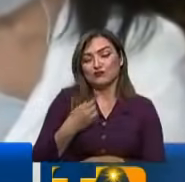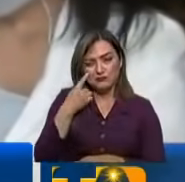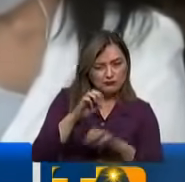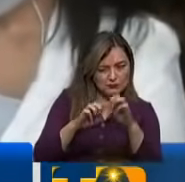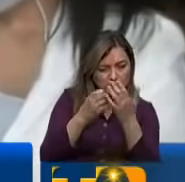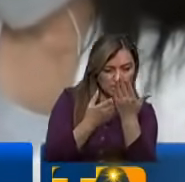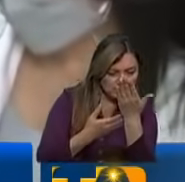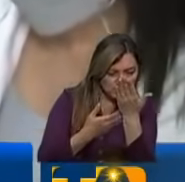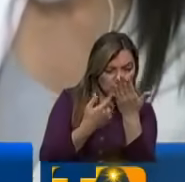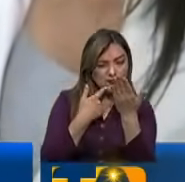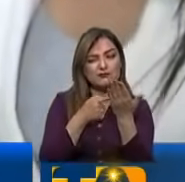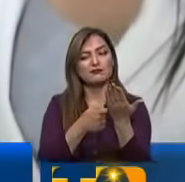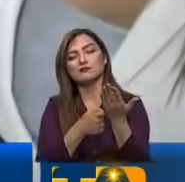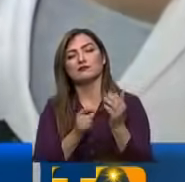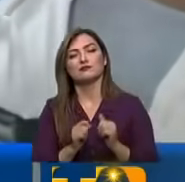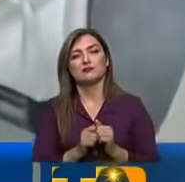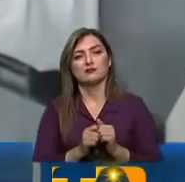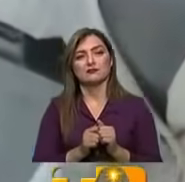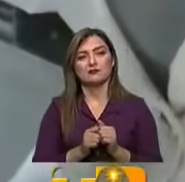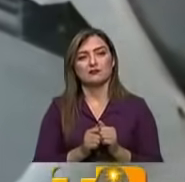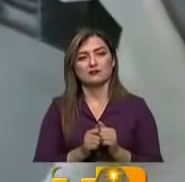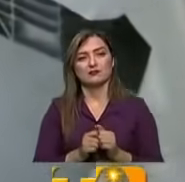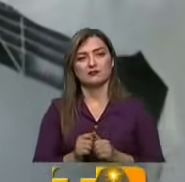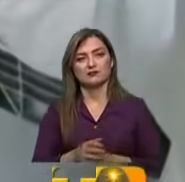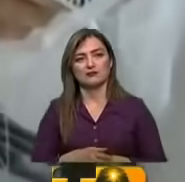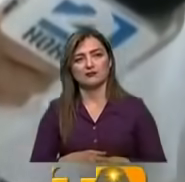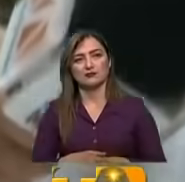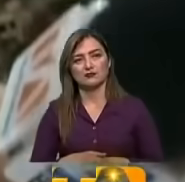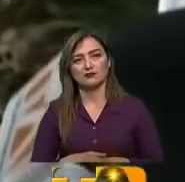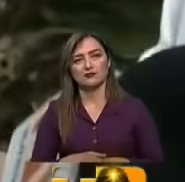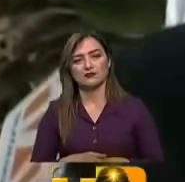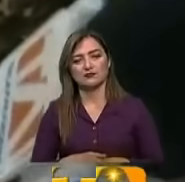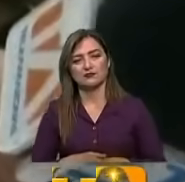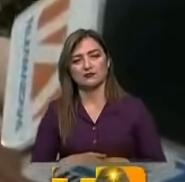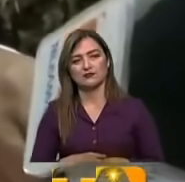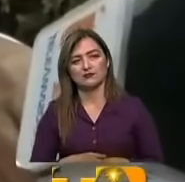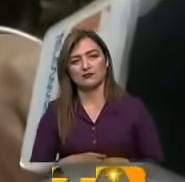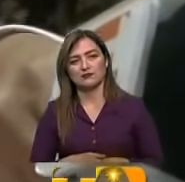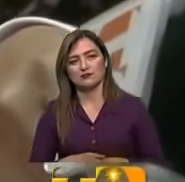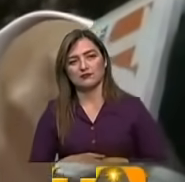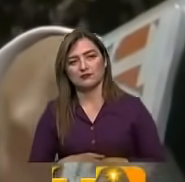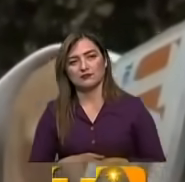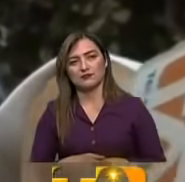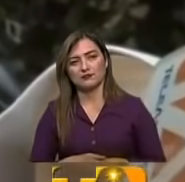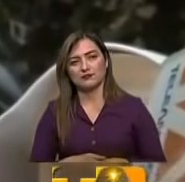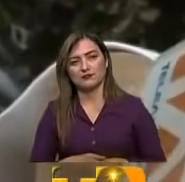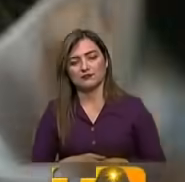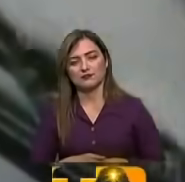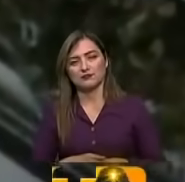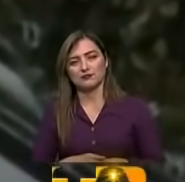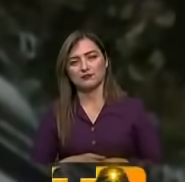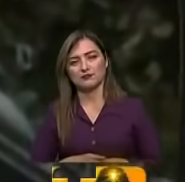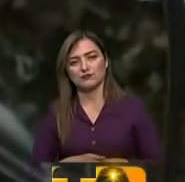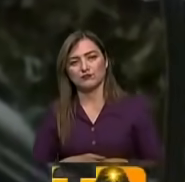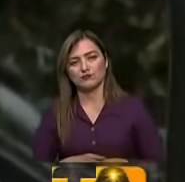pasamos las hierbitas, ¿sí? Vamos a ver cómo sale el huevo después de la limpia. Ustedes pueden observar.